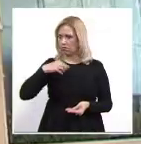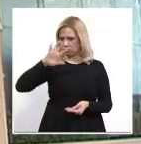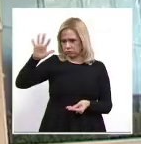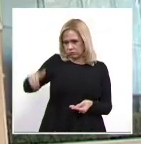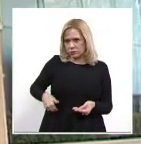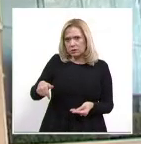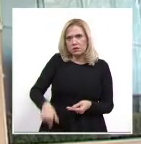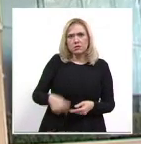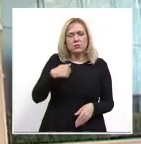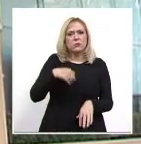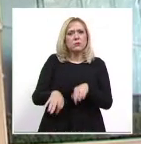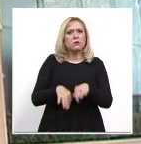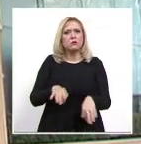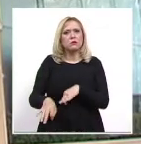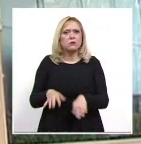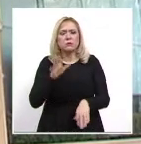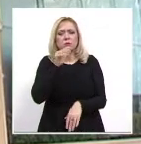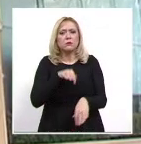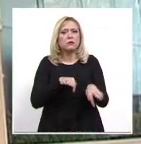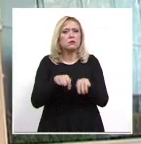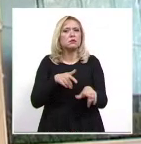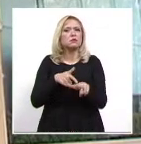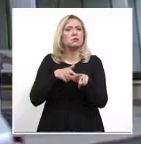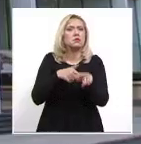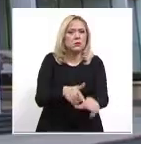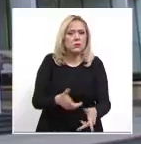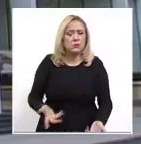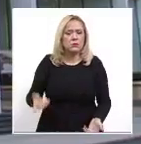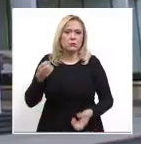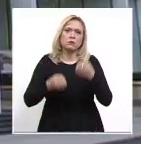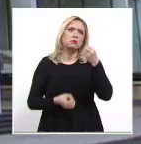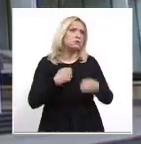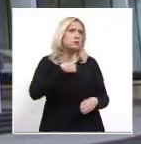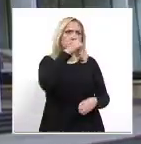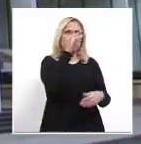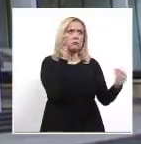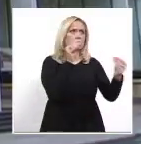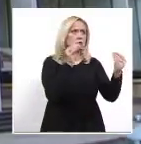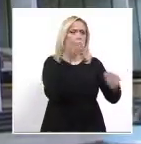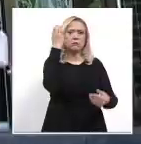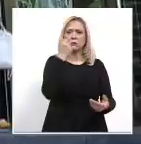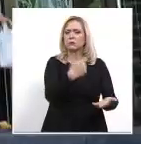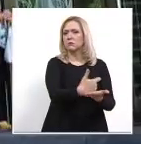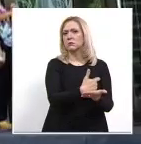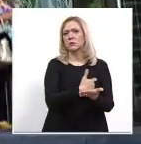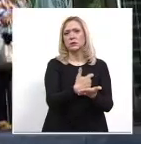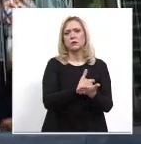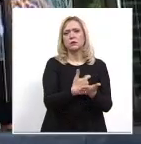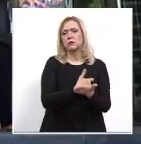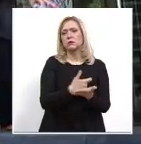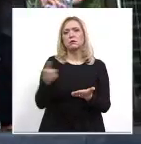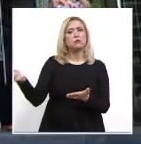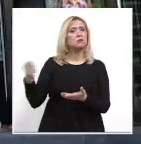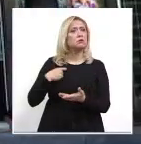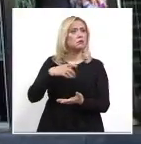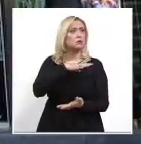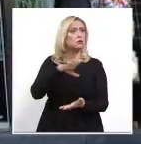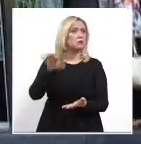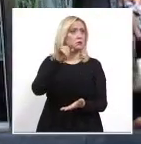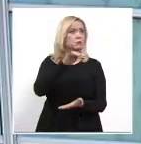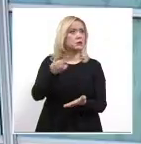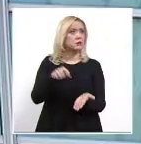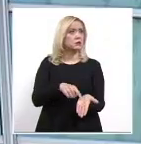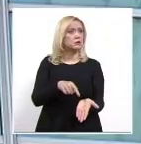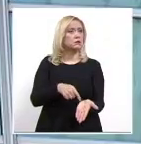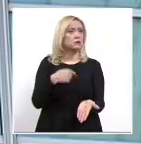respectiva, para que proceda el juicio en el que se reclame el otorgamiento de dicha pensión con el fin de que se pueda fijar la materia